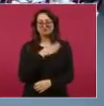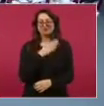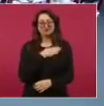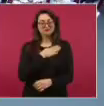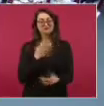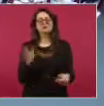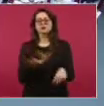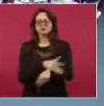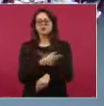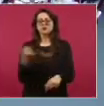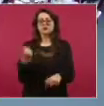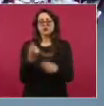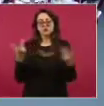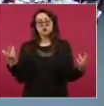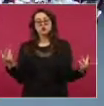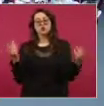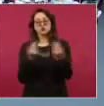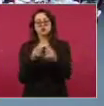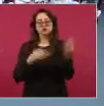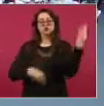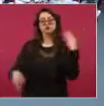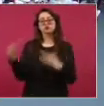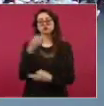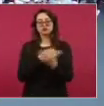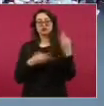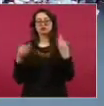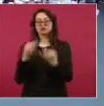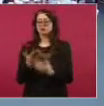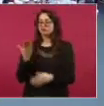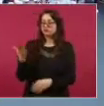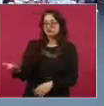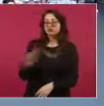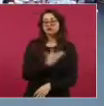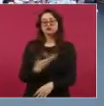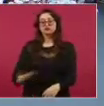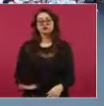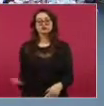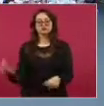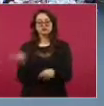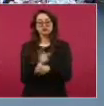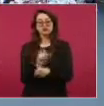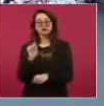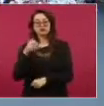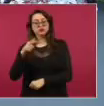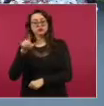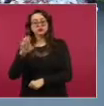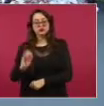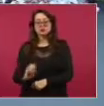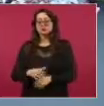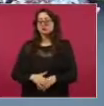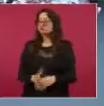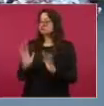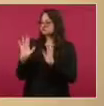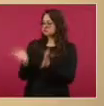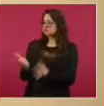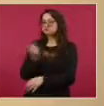Unidos mexicanos, licenciado Andrés Manuel López Obrador, congratulándonos por su recuperación